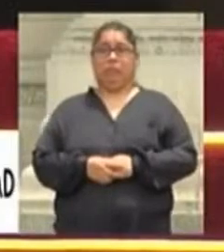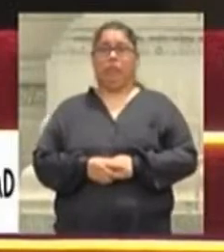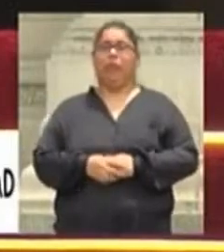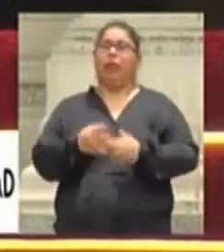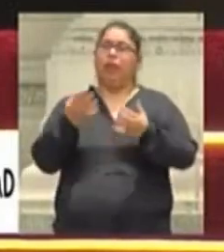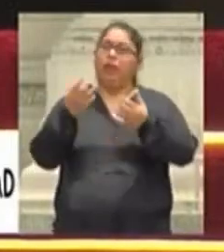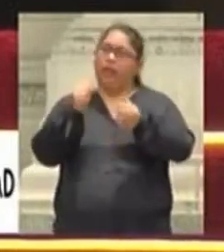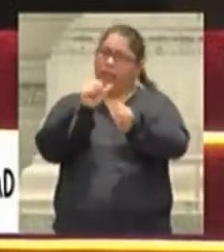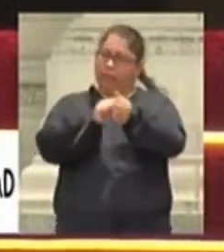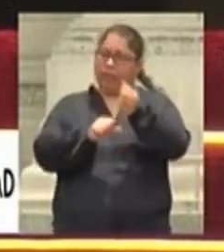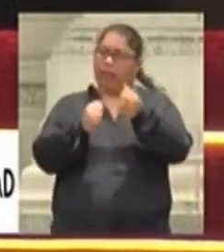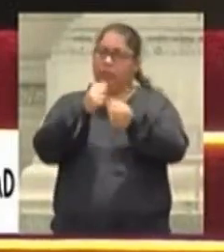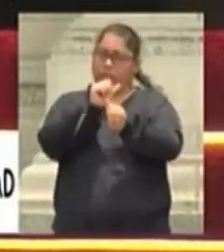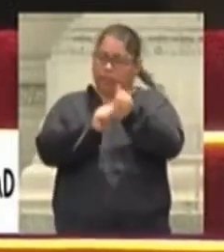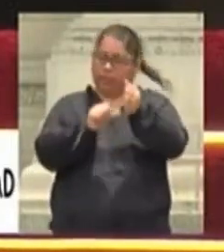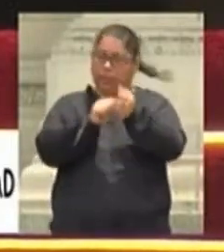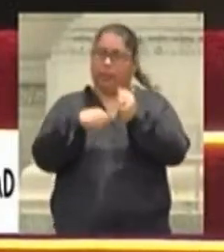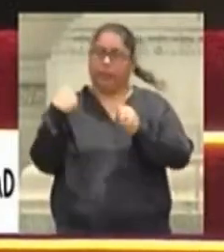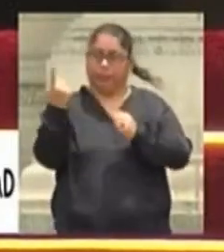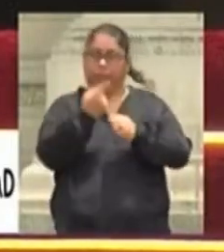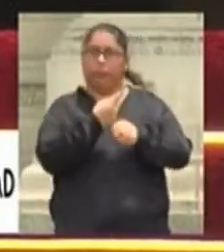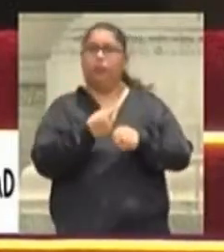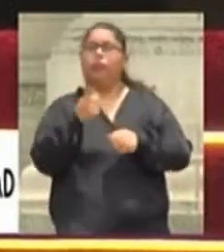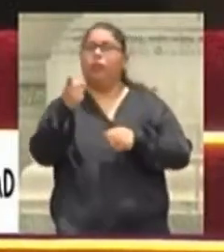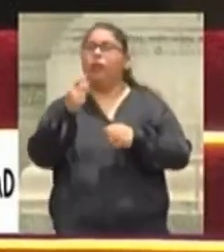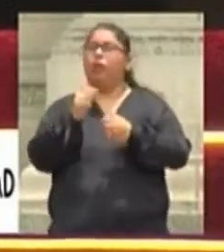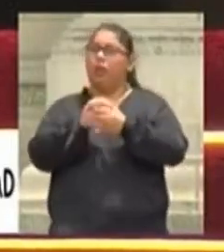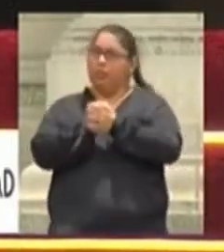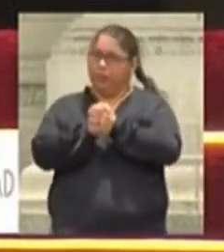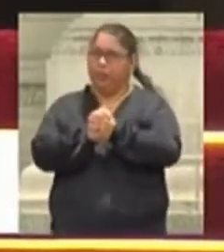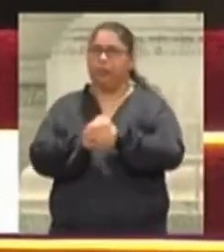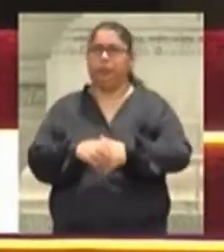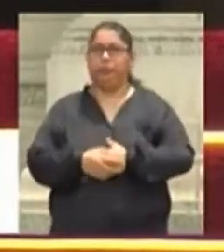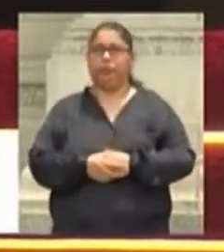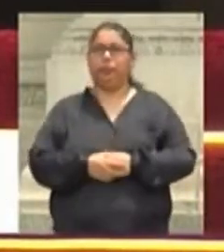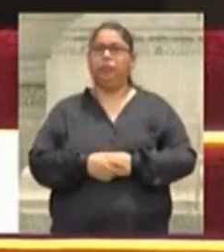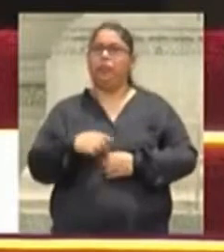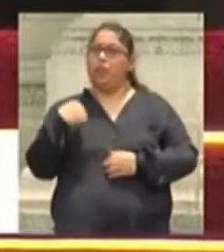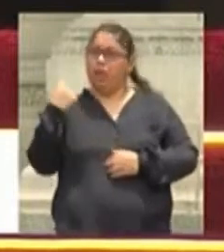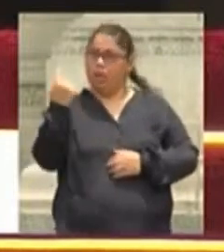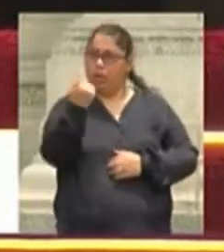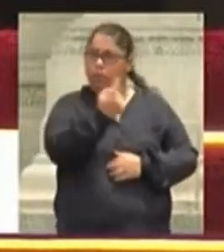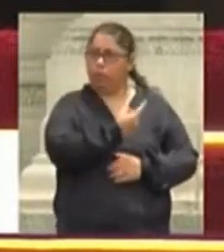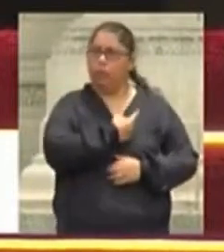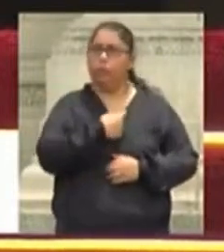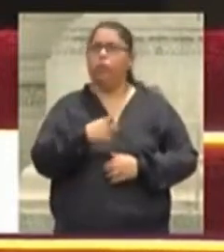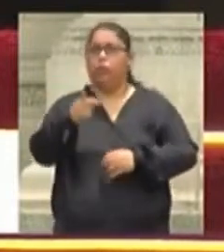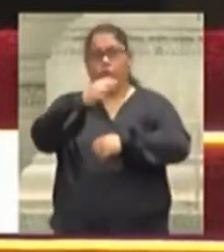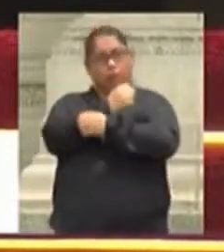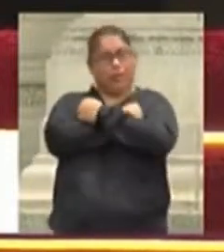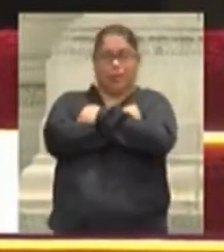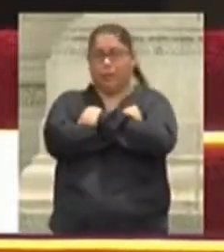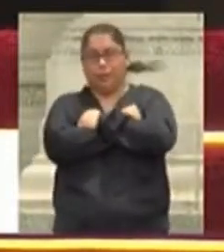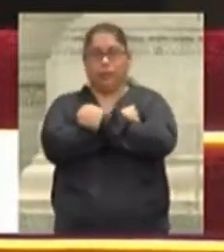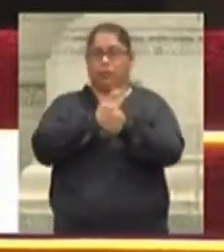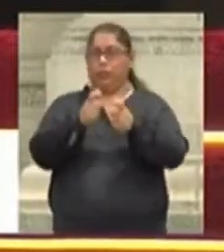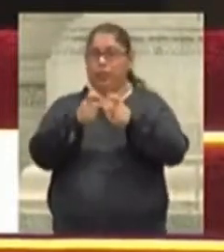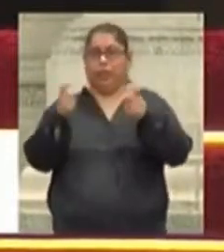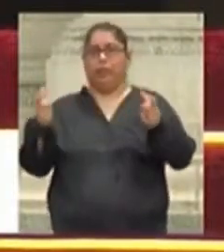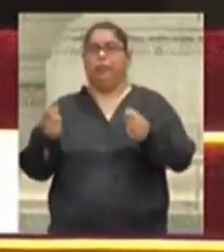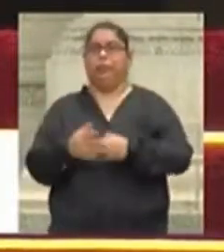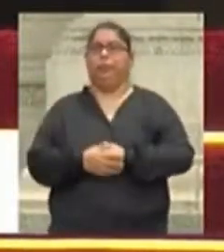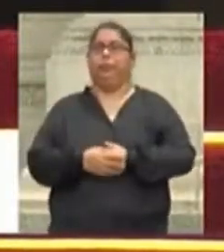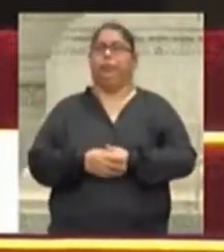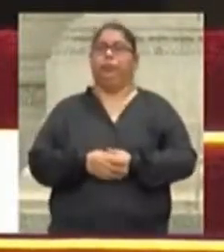queridos hermanos y hermanas compañeros hermanos todos son un abrazo enorme